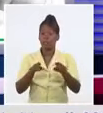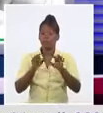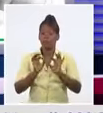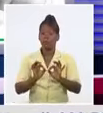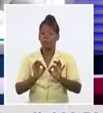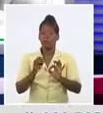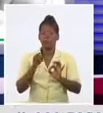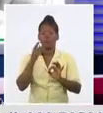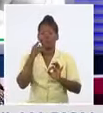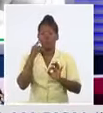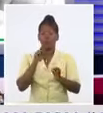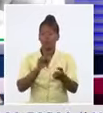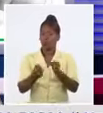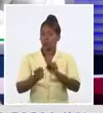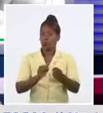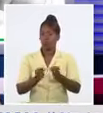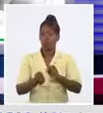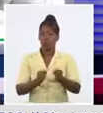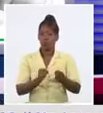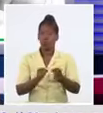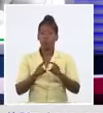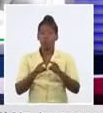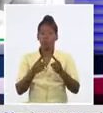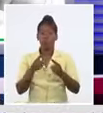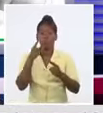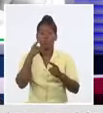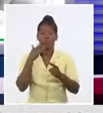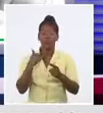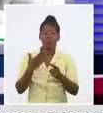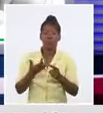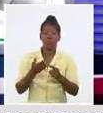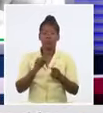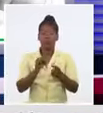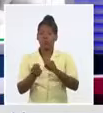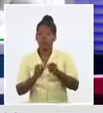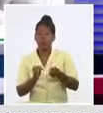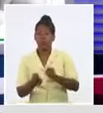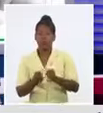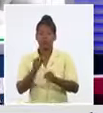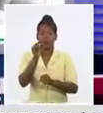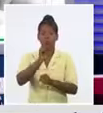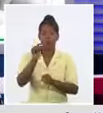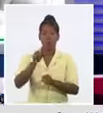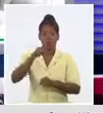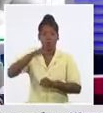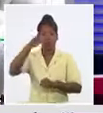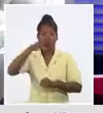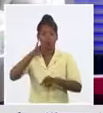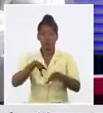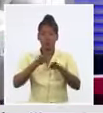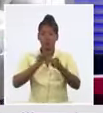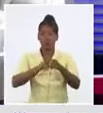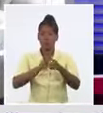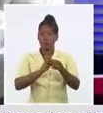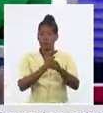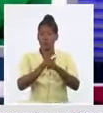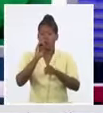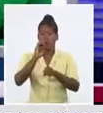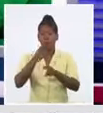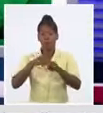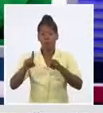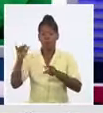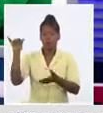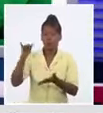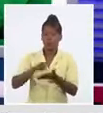aumento en el número de la cifra global de casos autóctonos de COVID-19. Doctor. Muchas